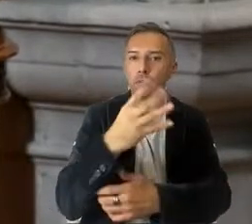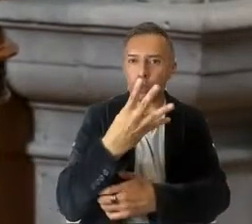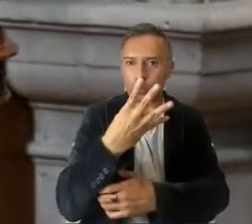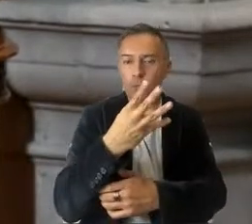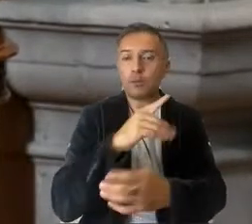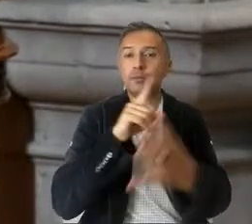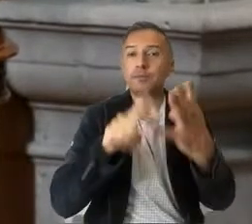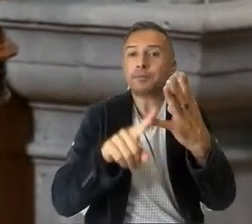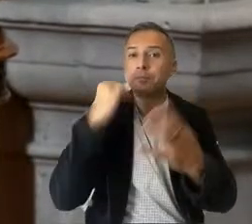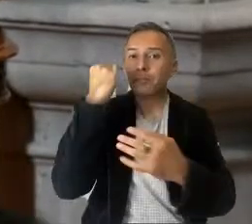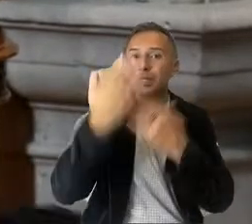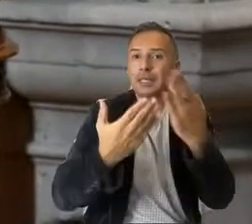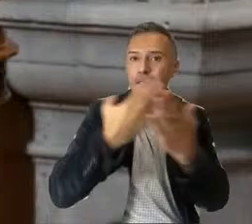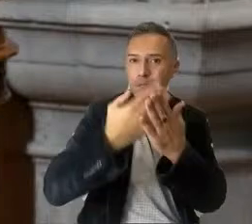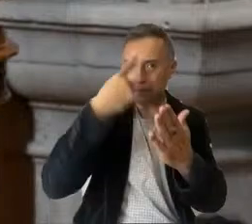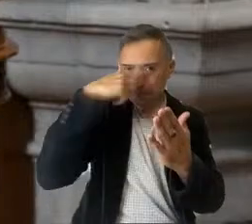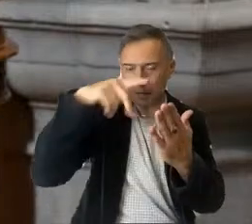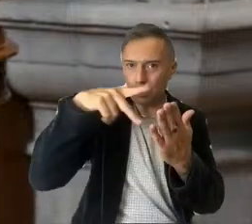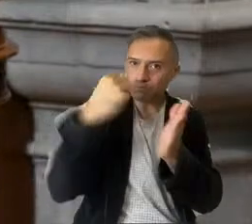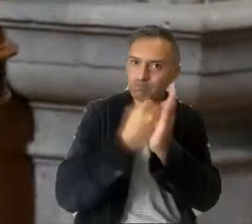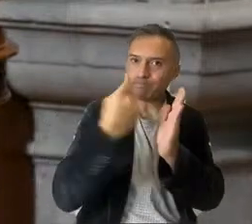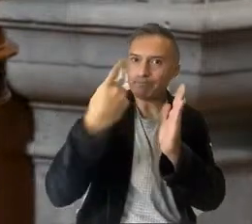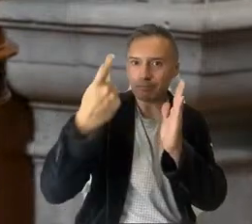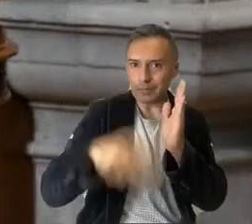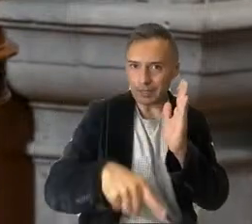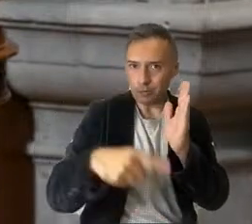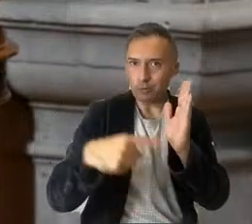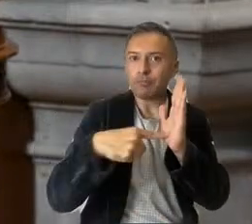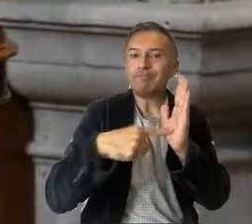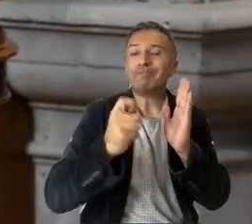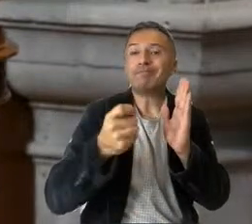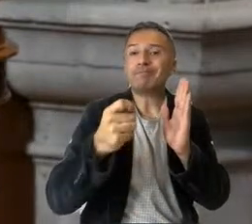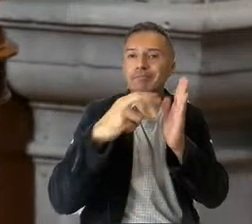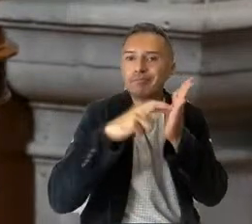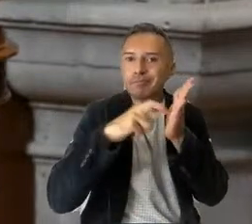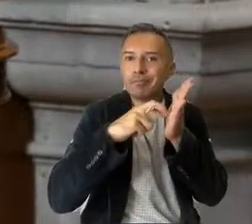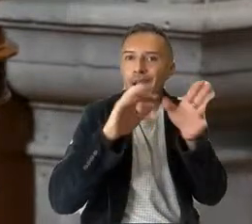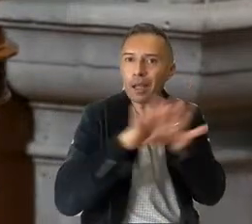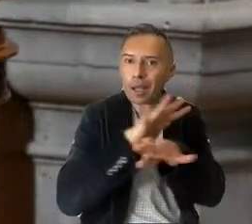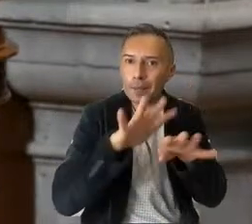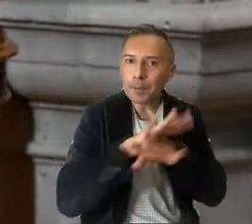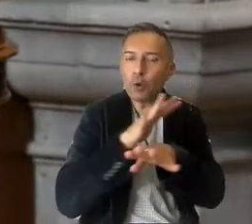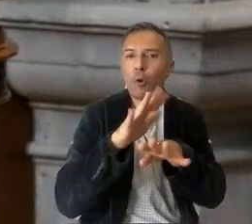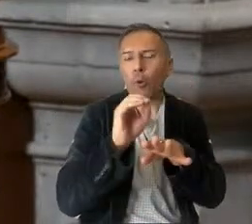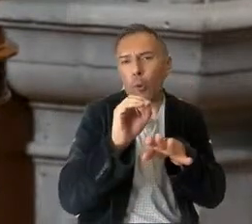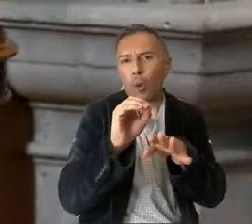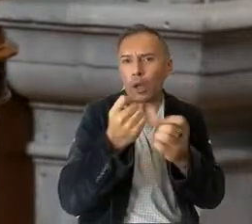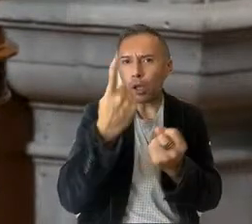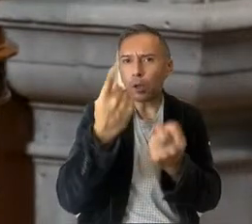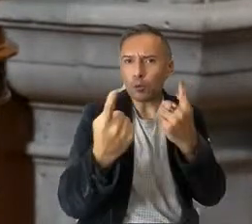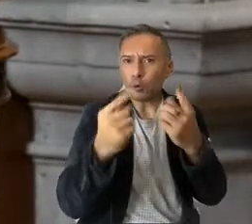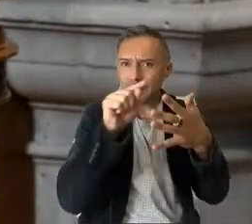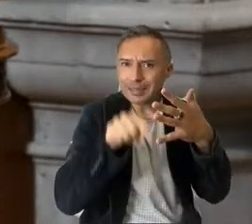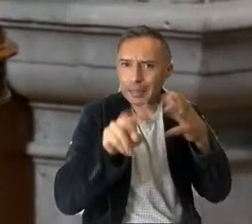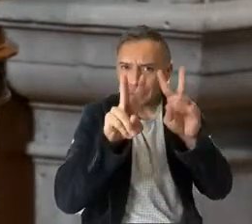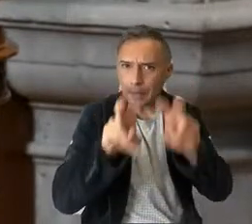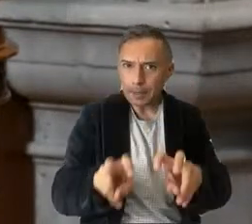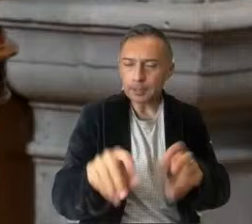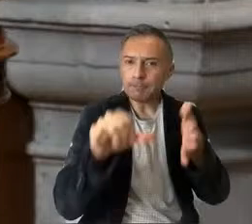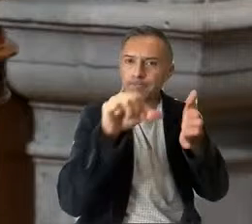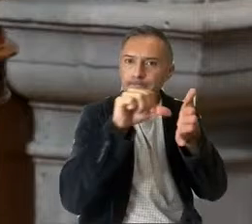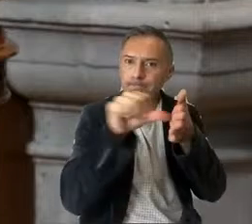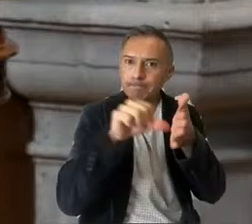2024. Iniciativa de Decreto por el que se reforman, adicionan y derogan